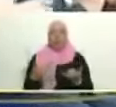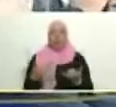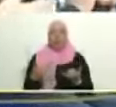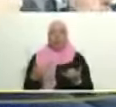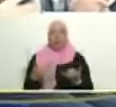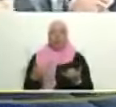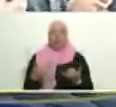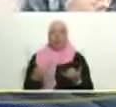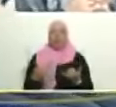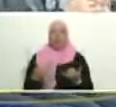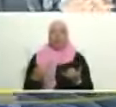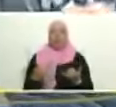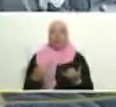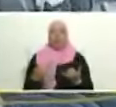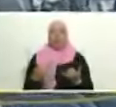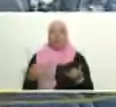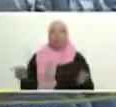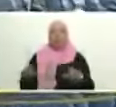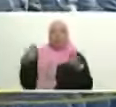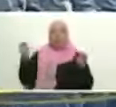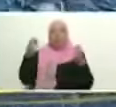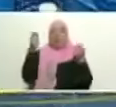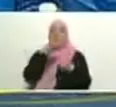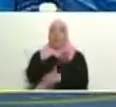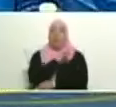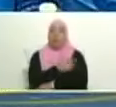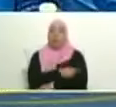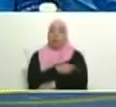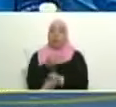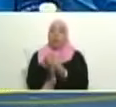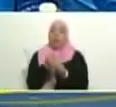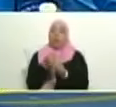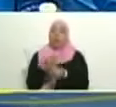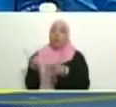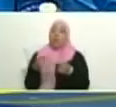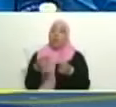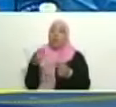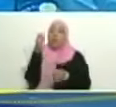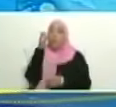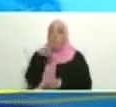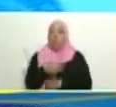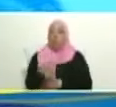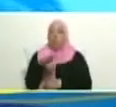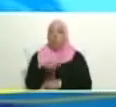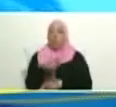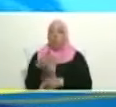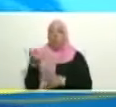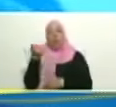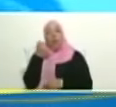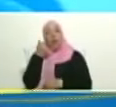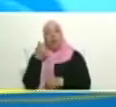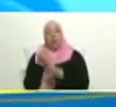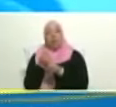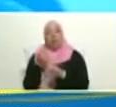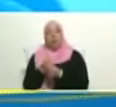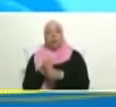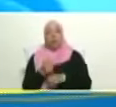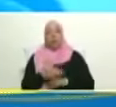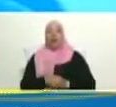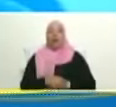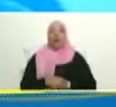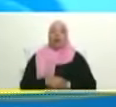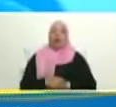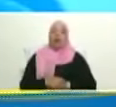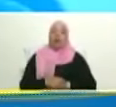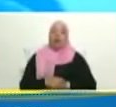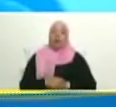La gente, tenemos que hacer una campaña más fuerte. La gente no se deje engañar por el teléfono. Mire,